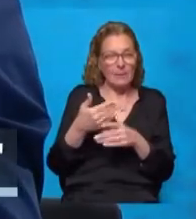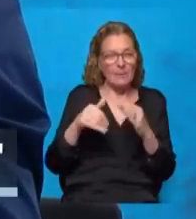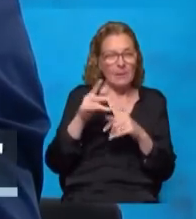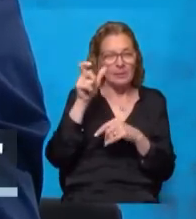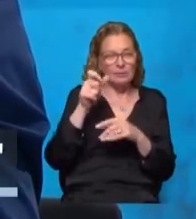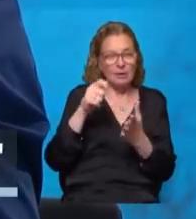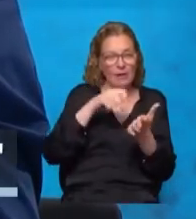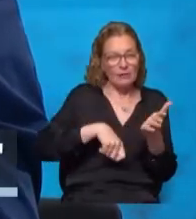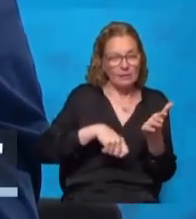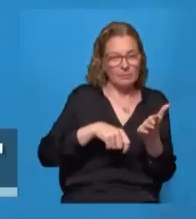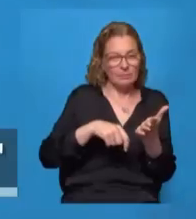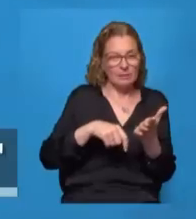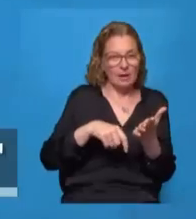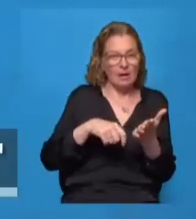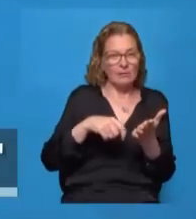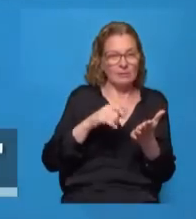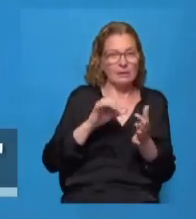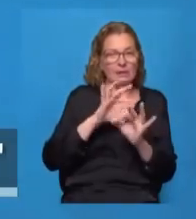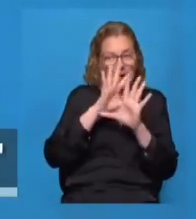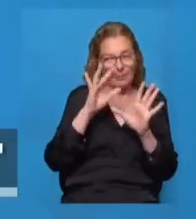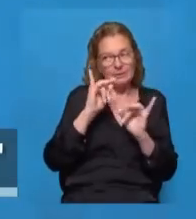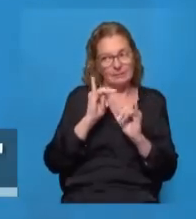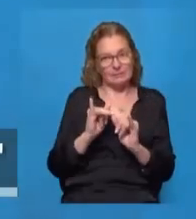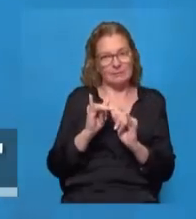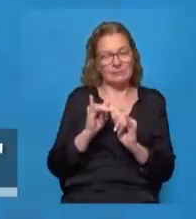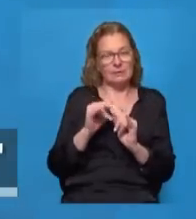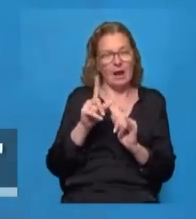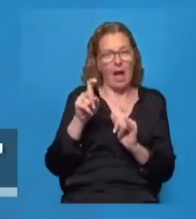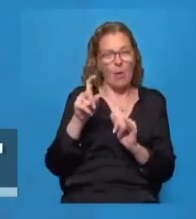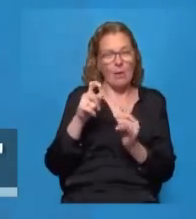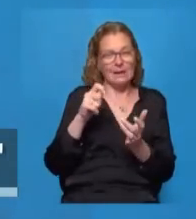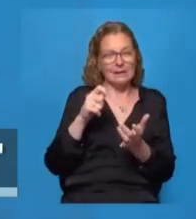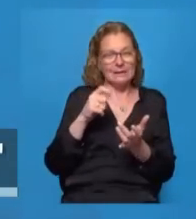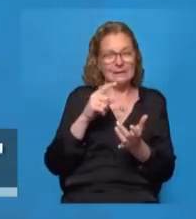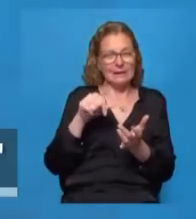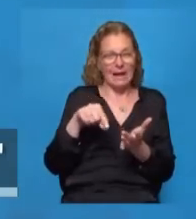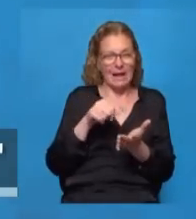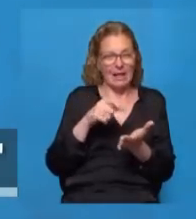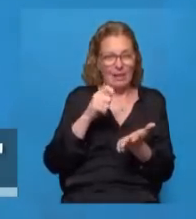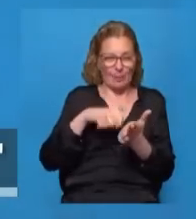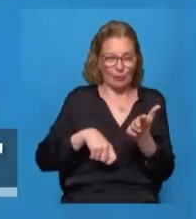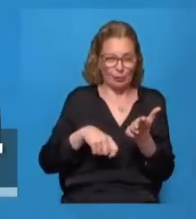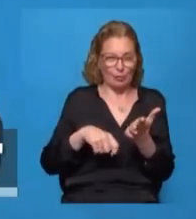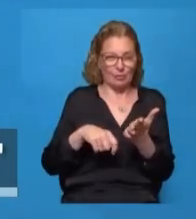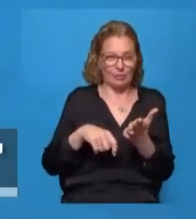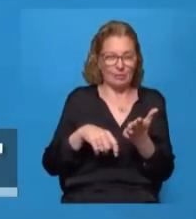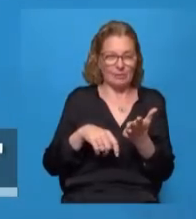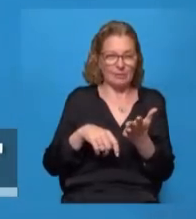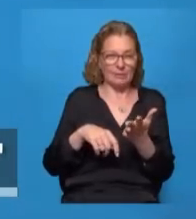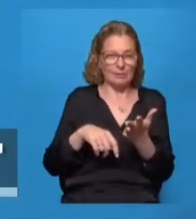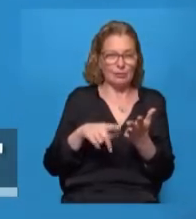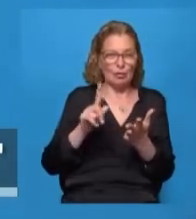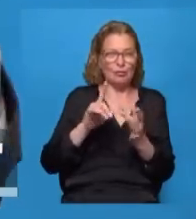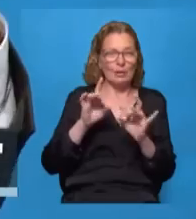acercara a firmar sí claramente claramente lo del agua salada demostró que lo que se decía no no solo